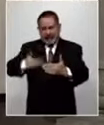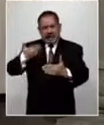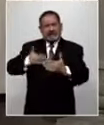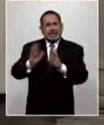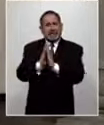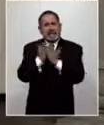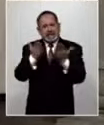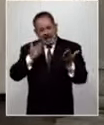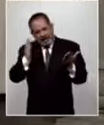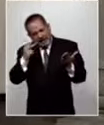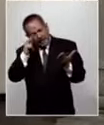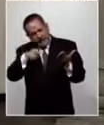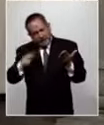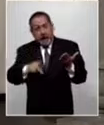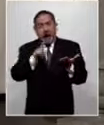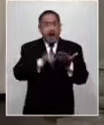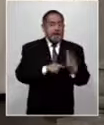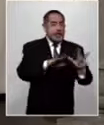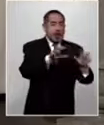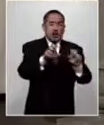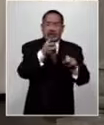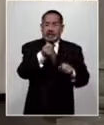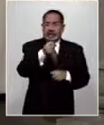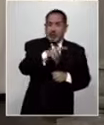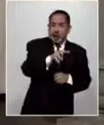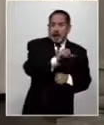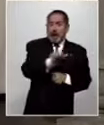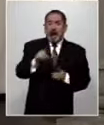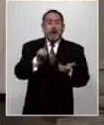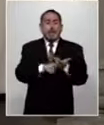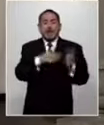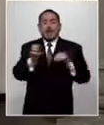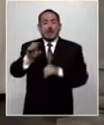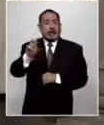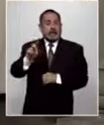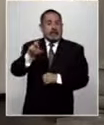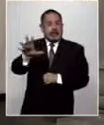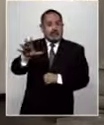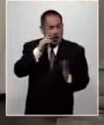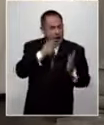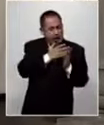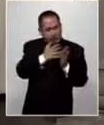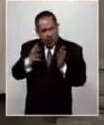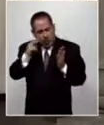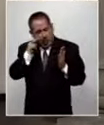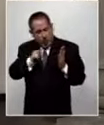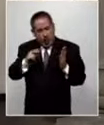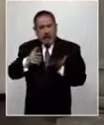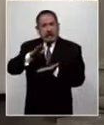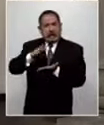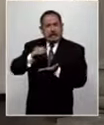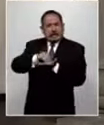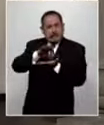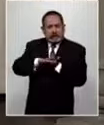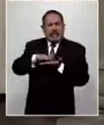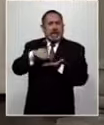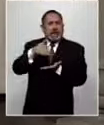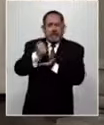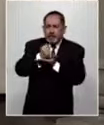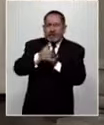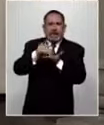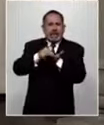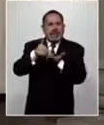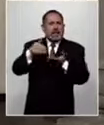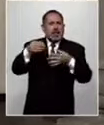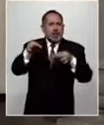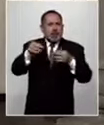país entre los años de 1869 y 1935. La memoria documental que compartimos